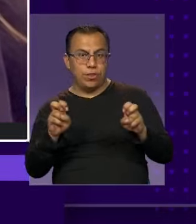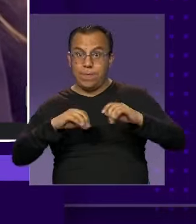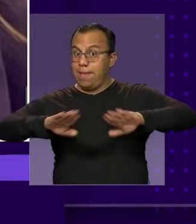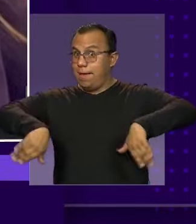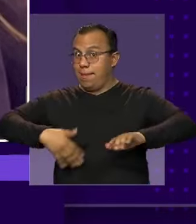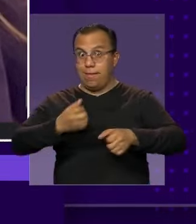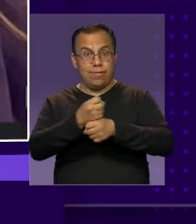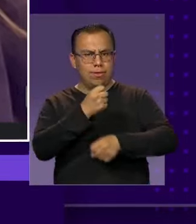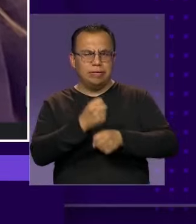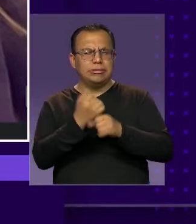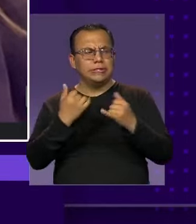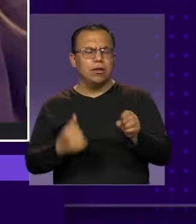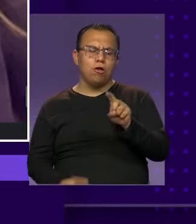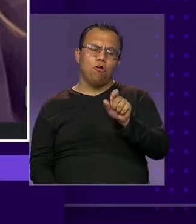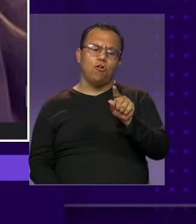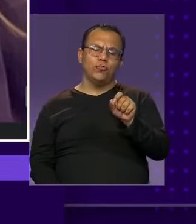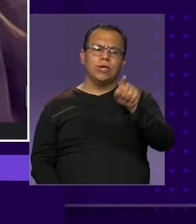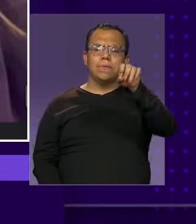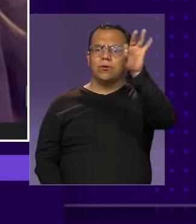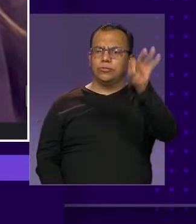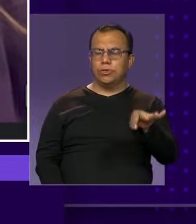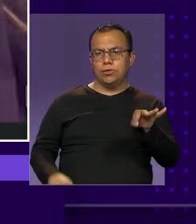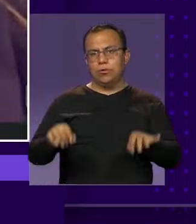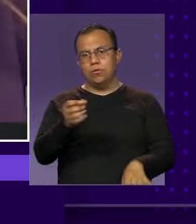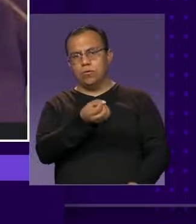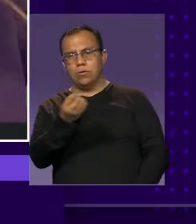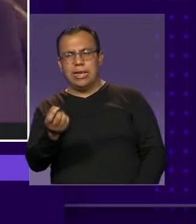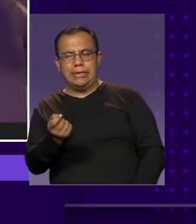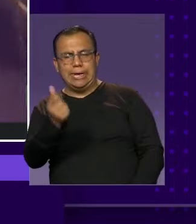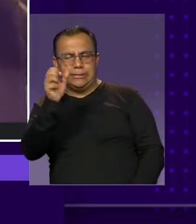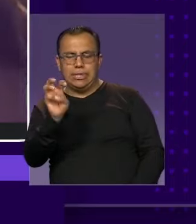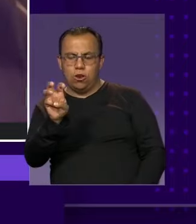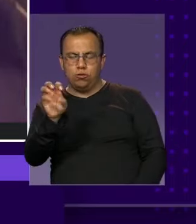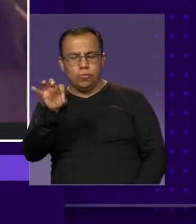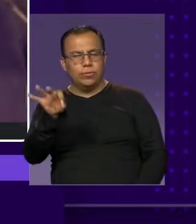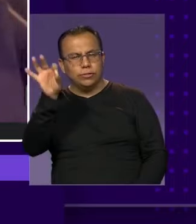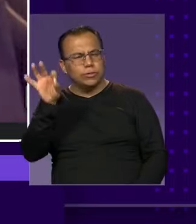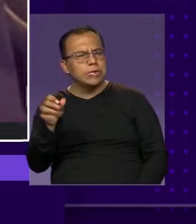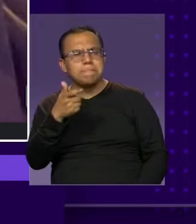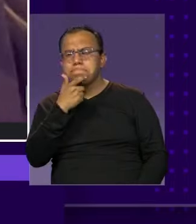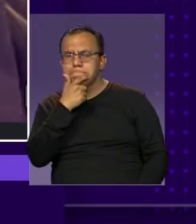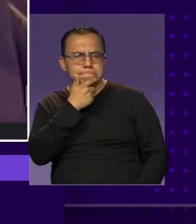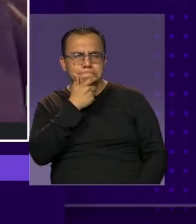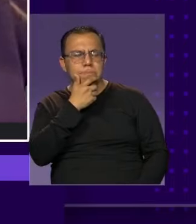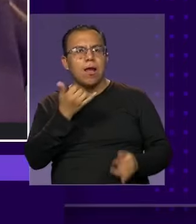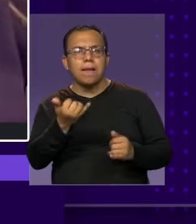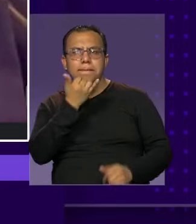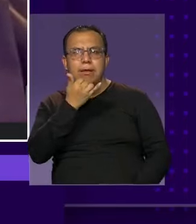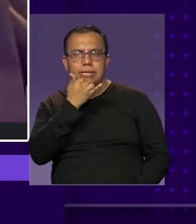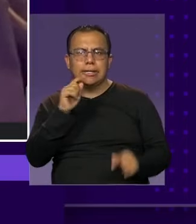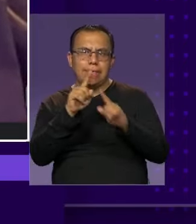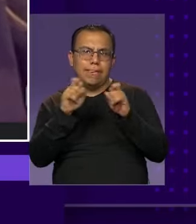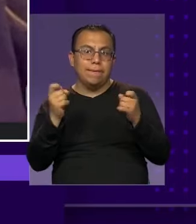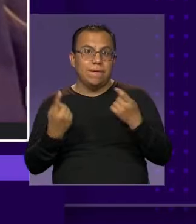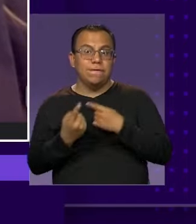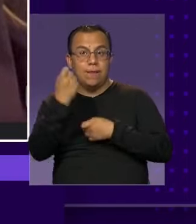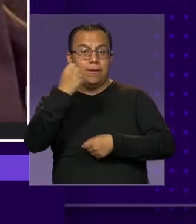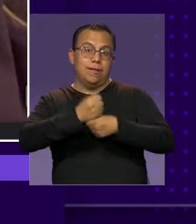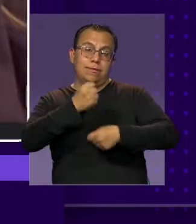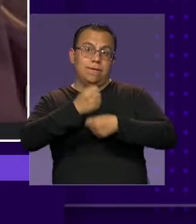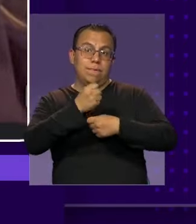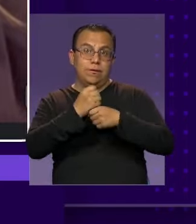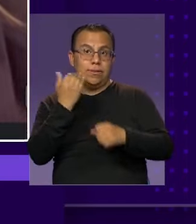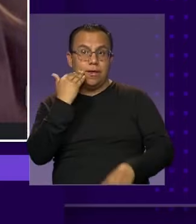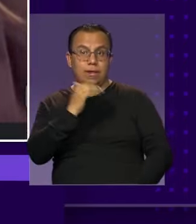mujeres reflejan poco más del 11% y los hombres cerca del 8%. ¿A qué factores se puede atribuir esta falta de empleo por parte